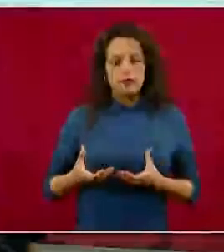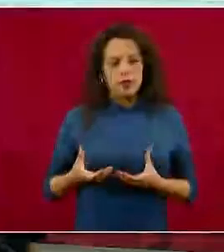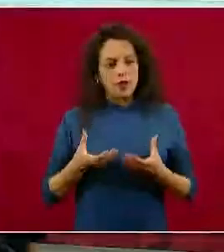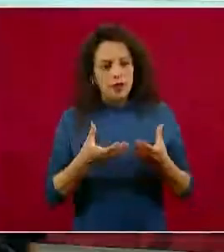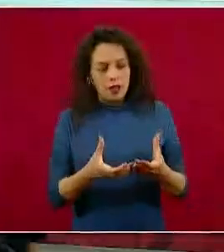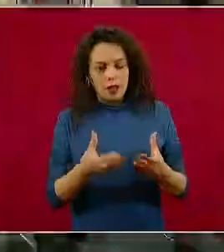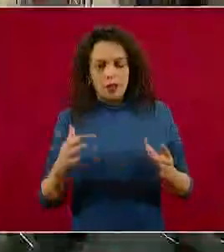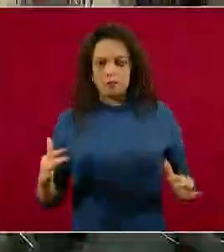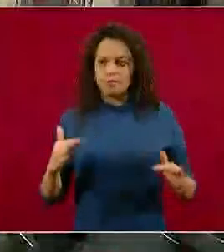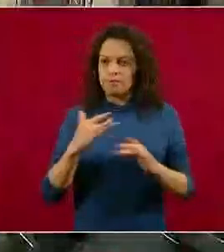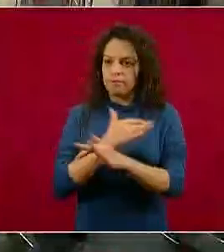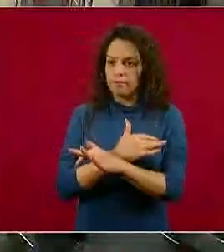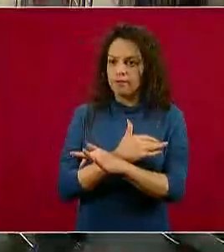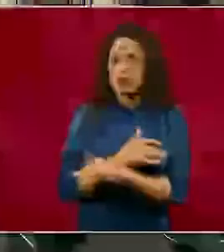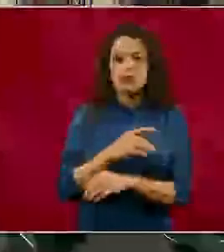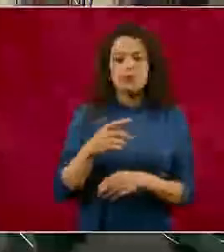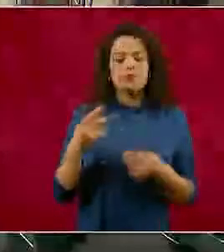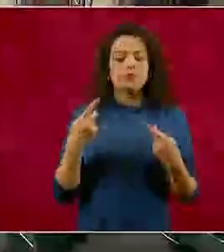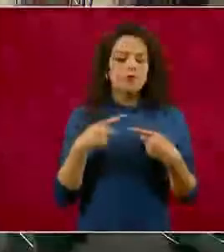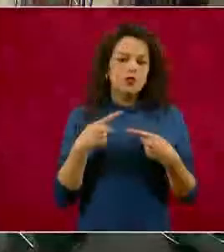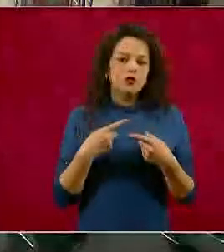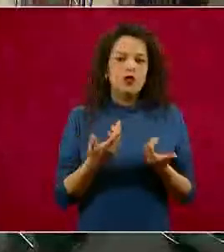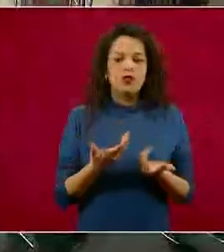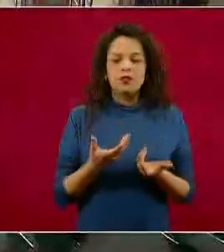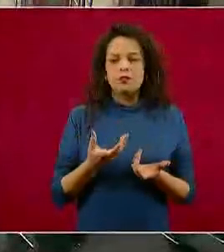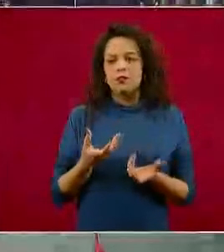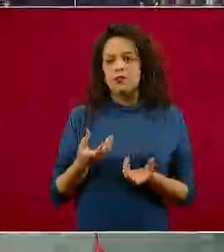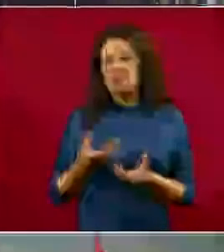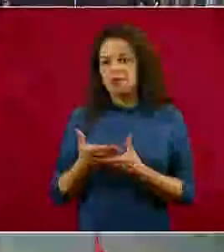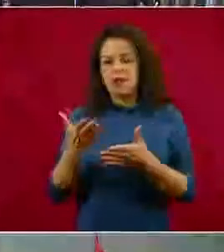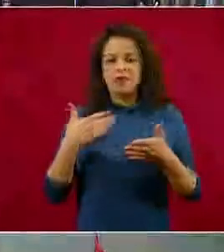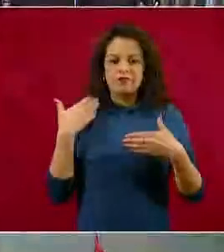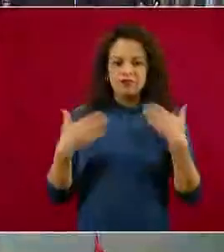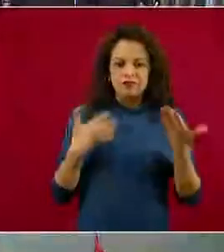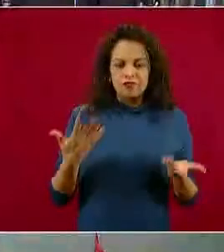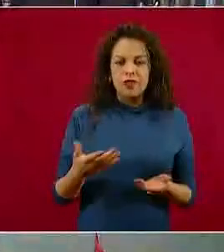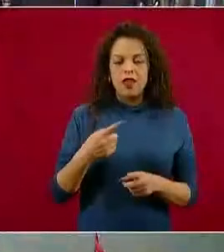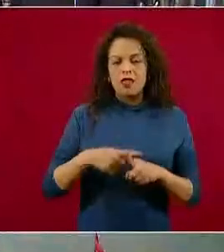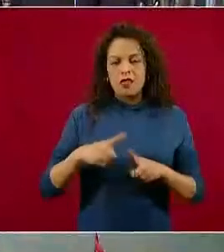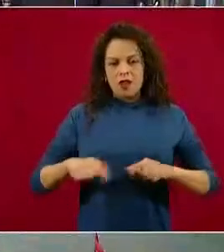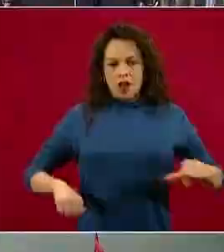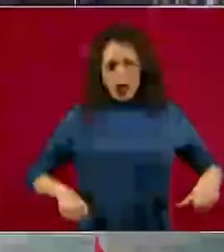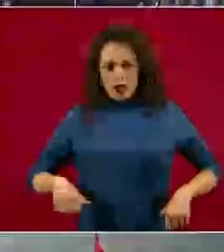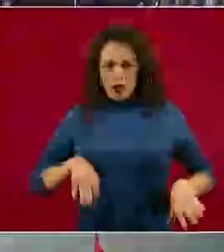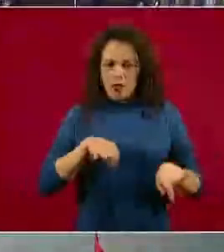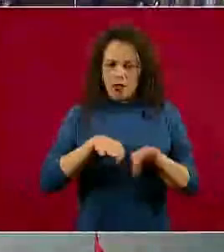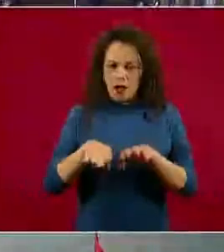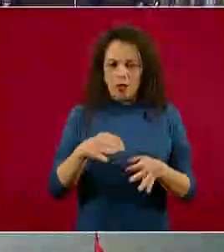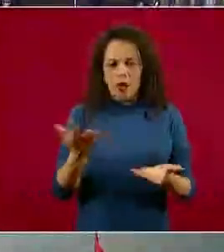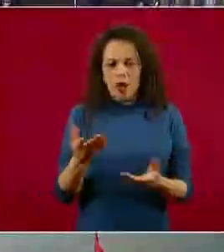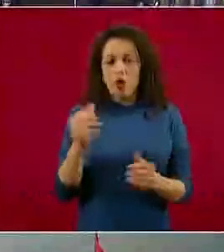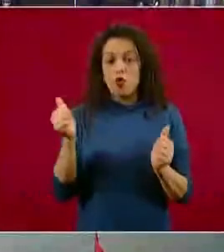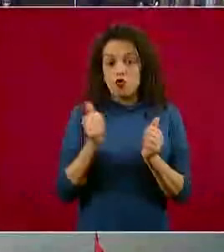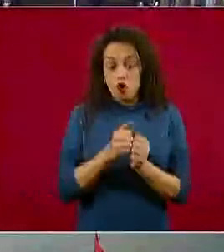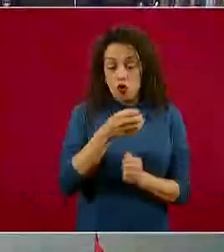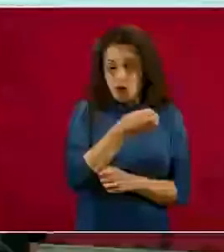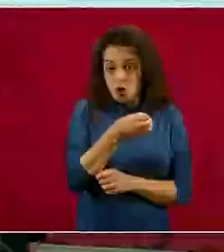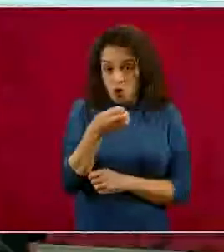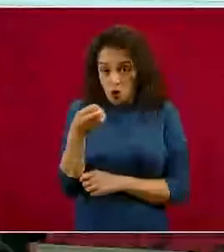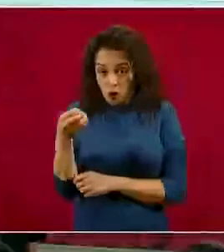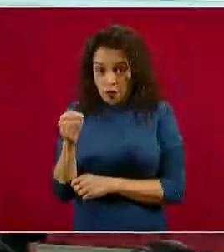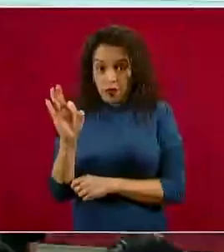a la vida social y a diferentes actividades de una manera ordenada. En la medida que esto no se lleve a cabo, pues